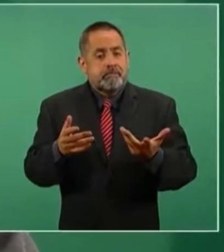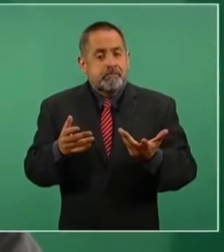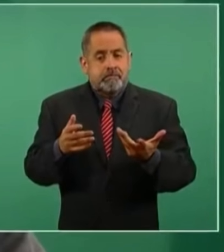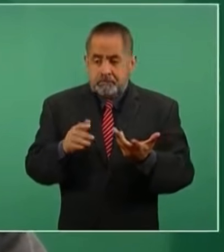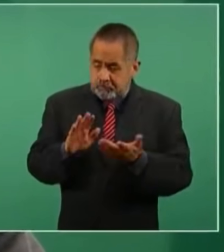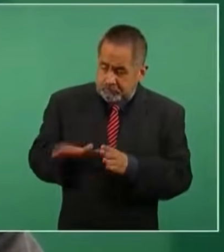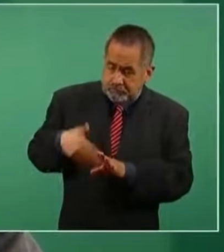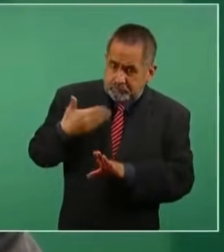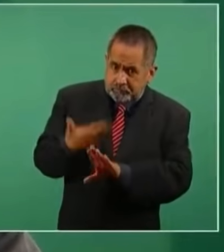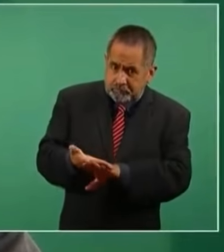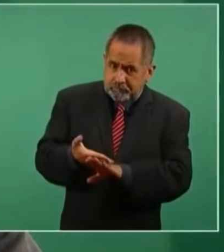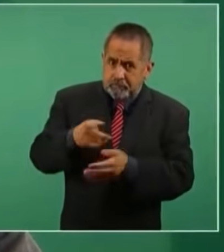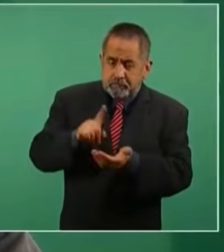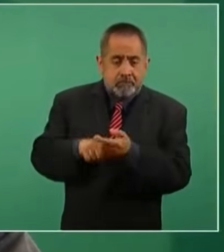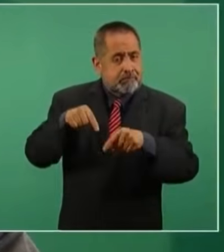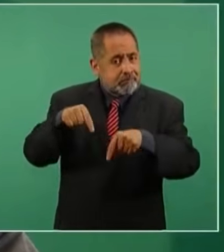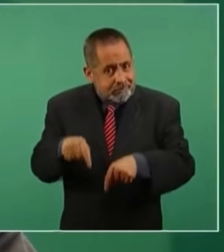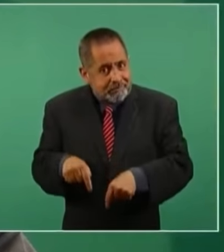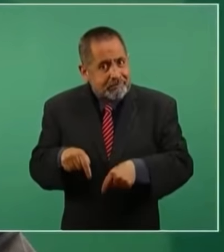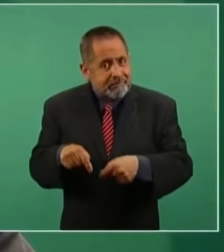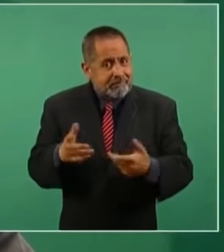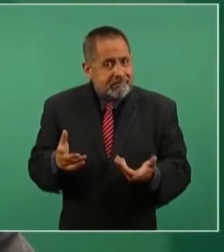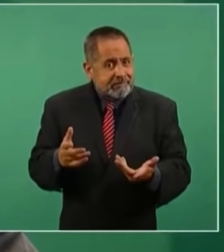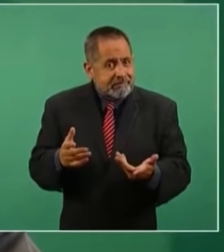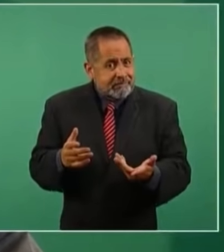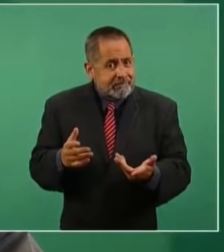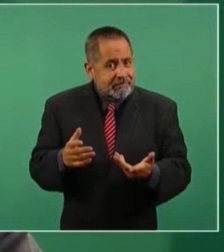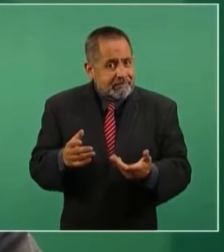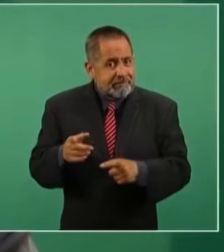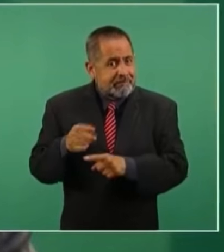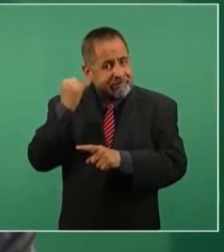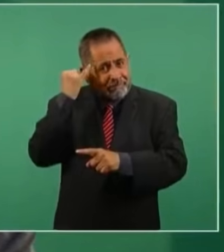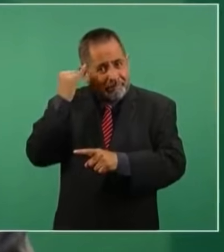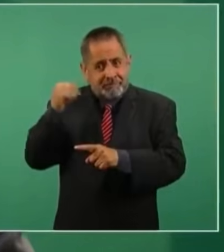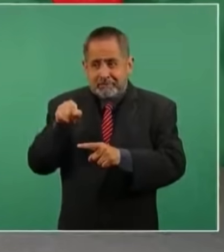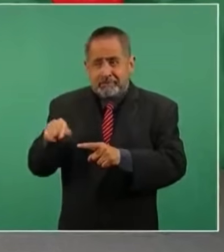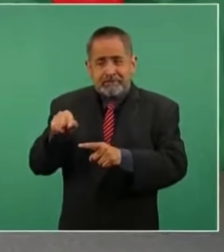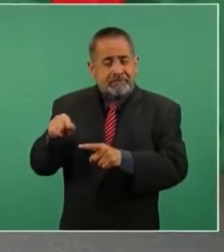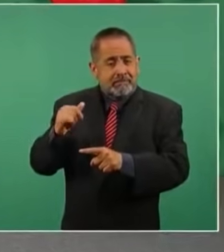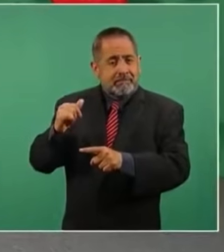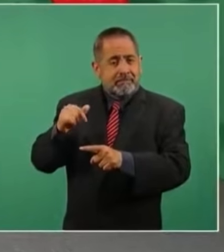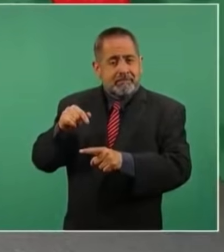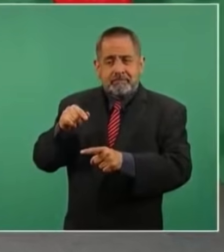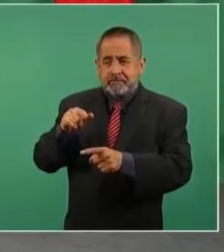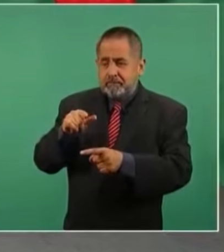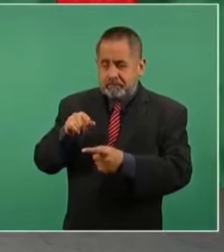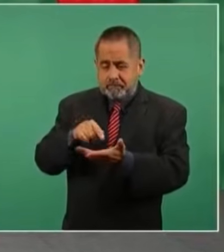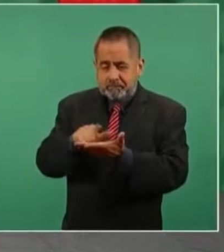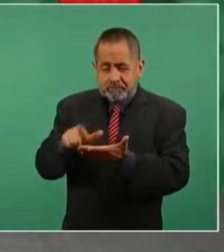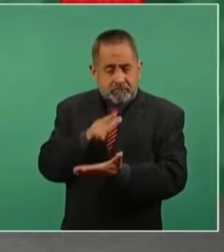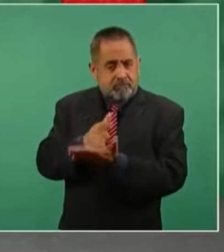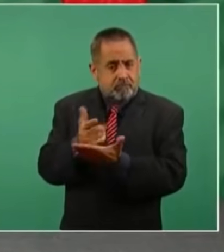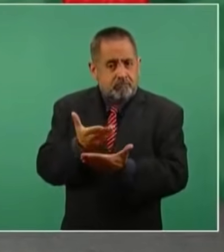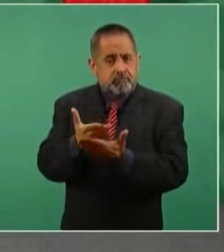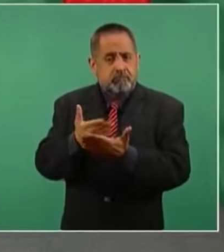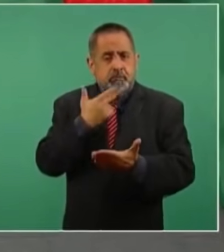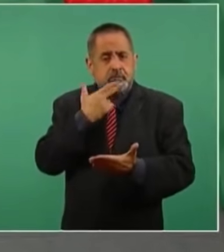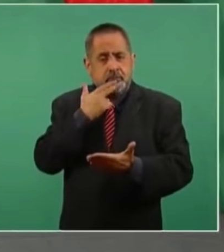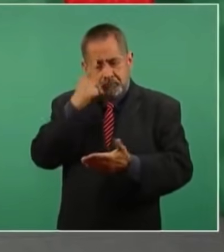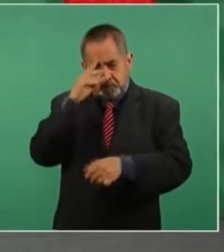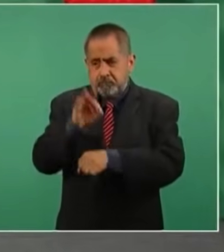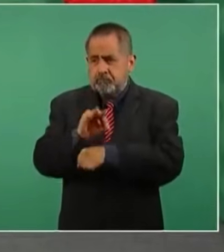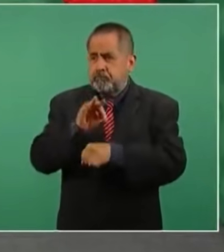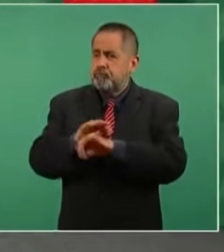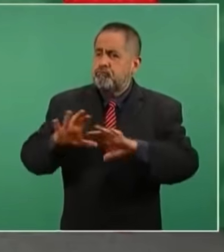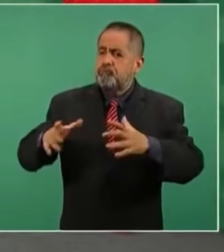en contra de la iniciativa que busca fortalecer